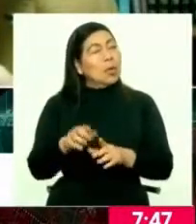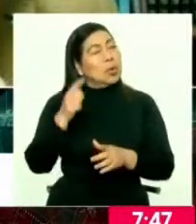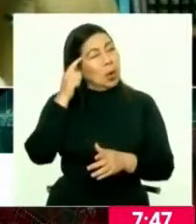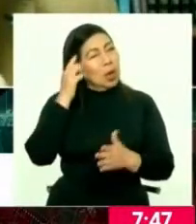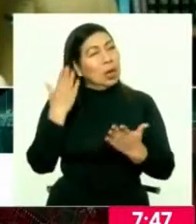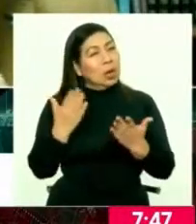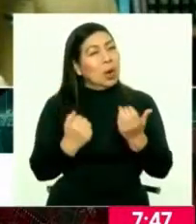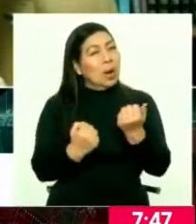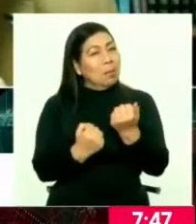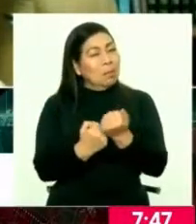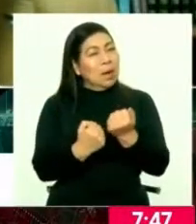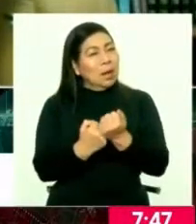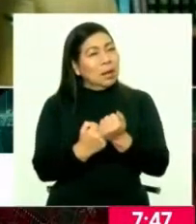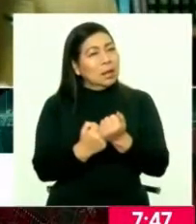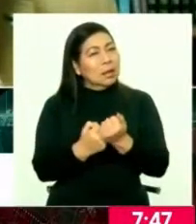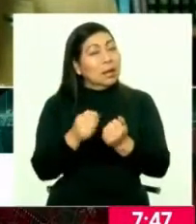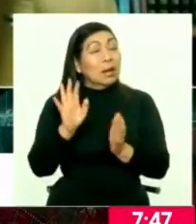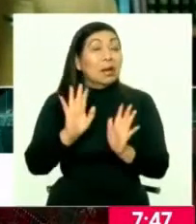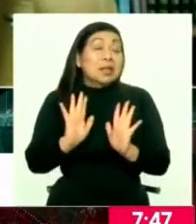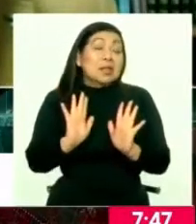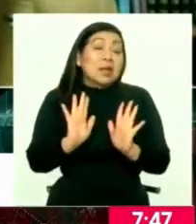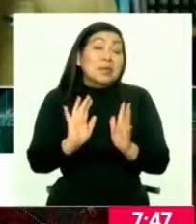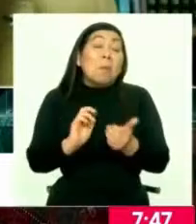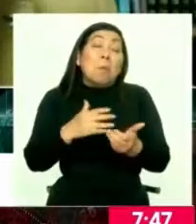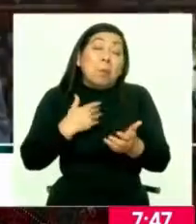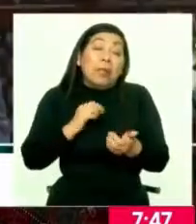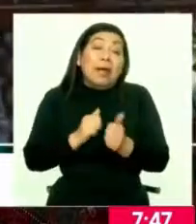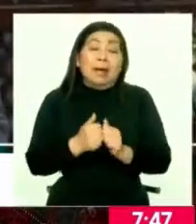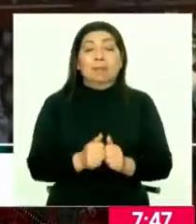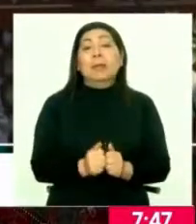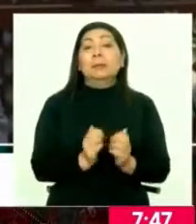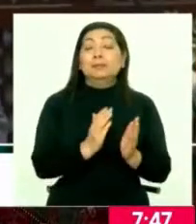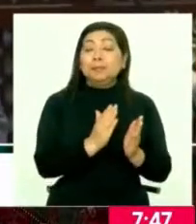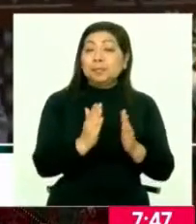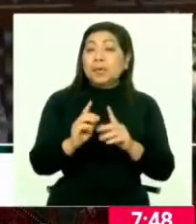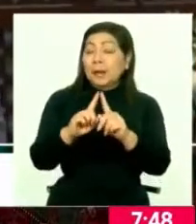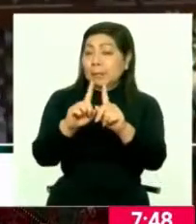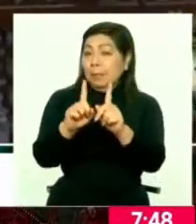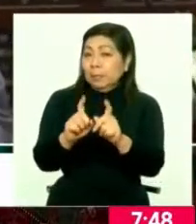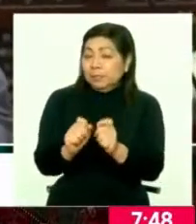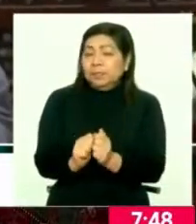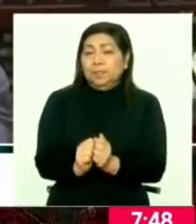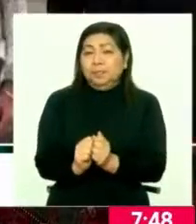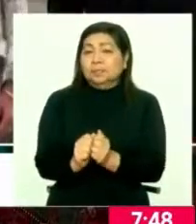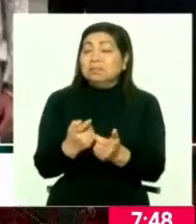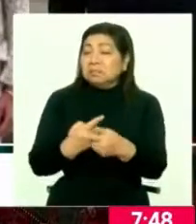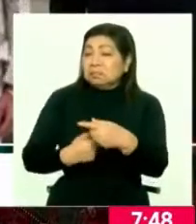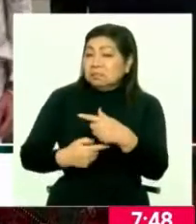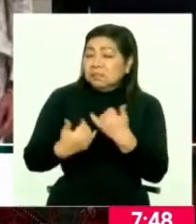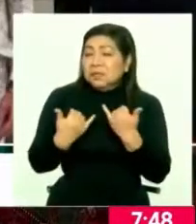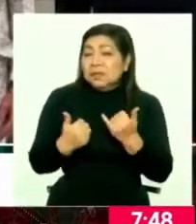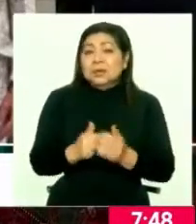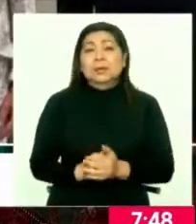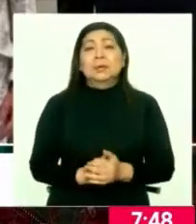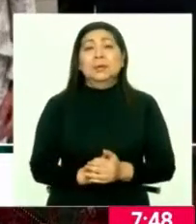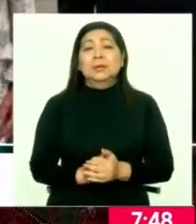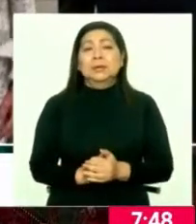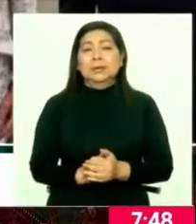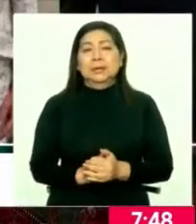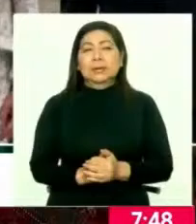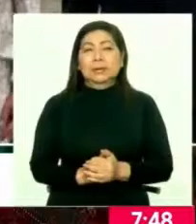creo que el apoyo del Reino Unido a Ucrania cambie, ¿no? Ahora, entiendo que Parte de lo que viene a continuación es